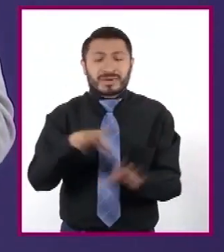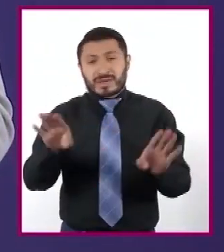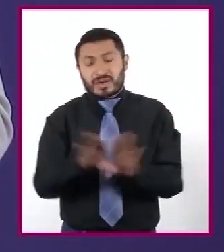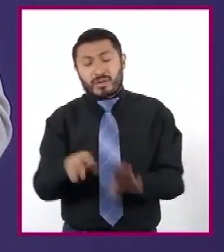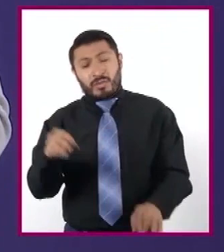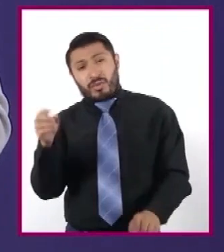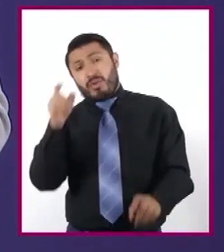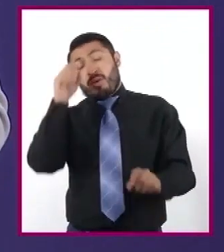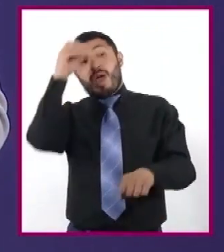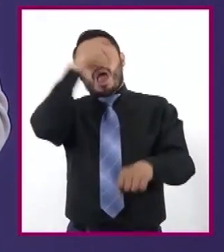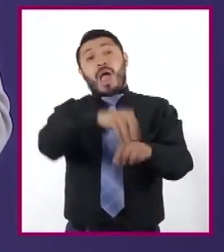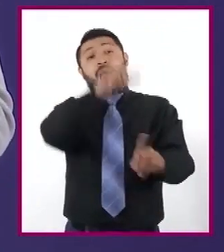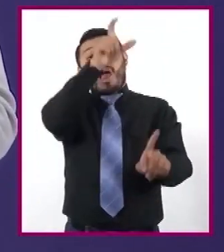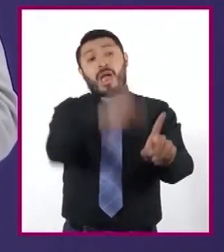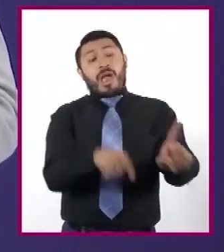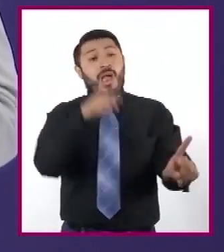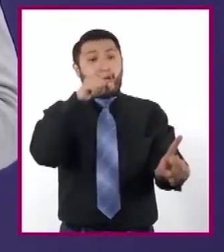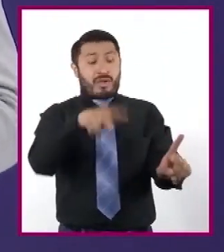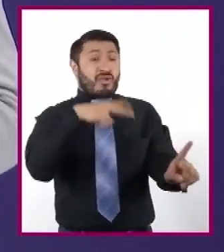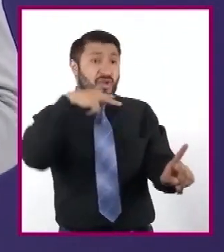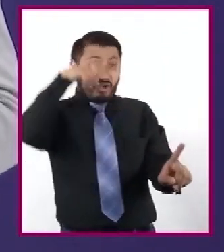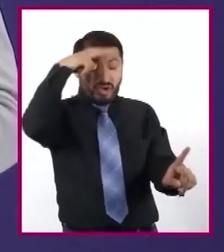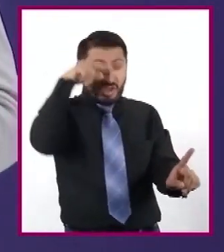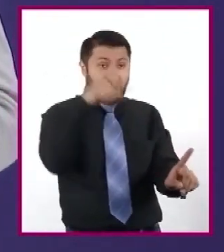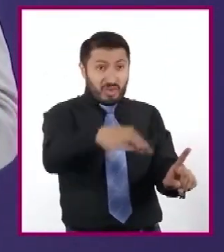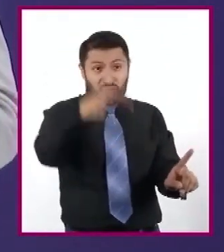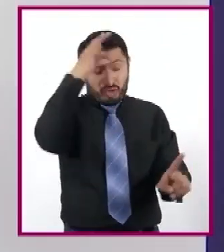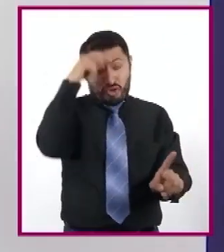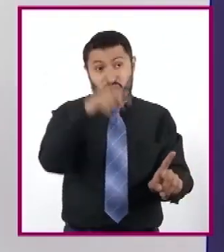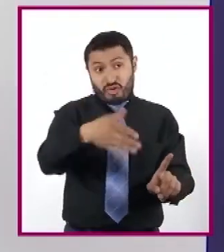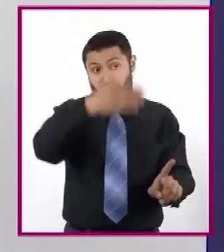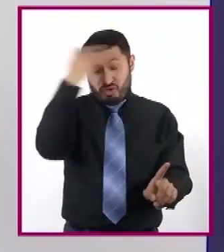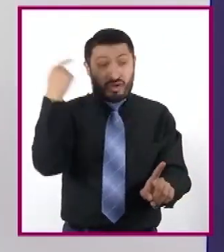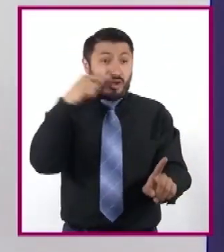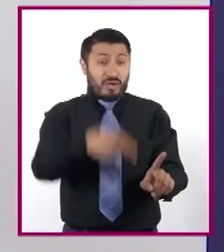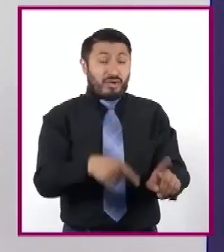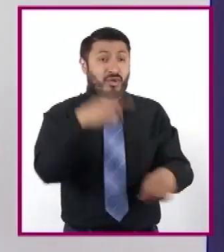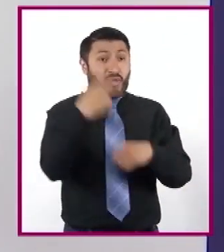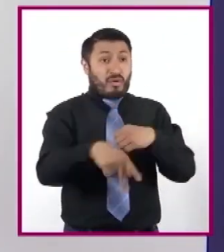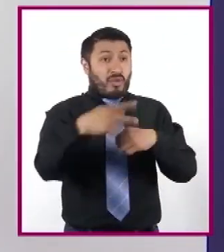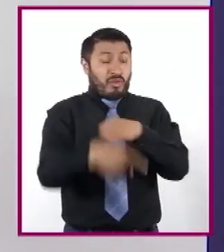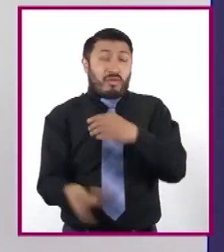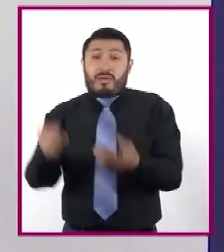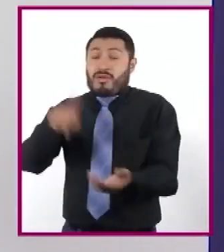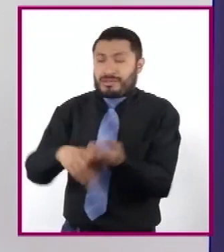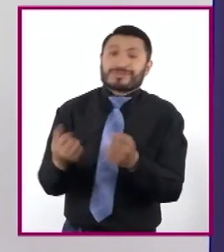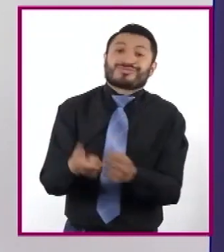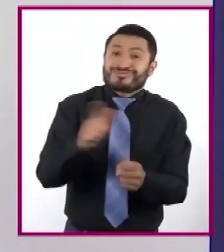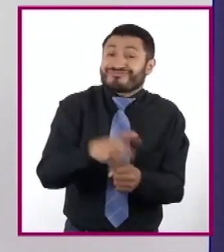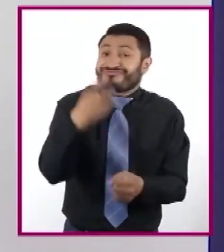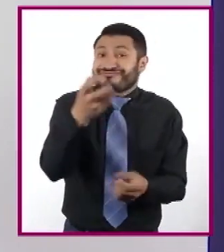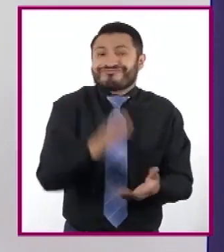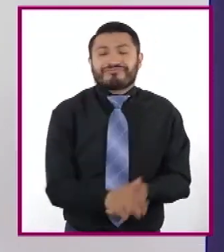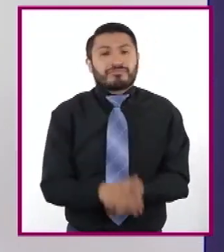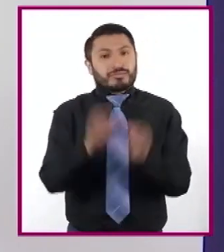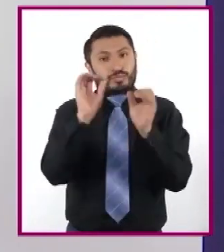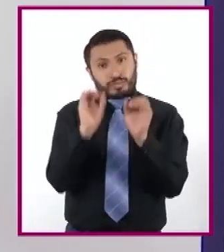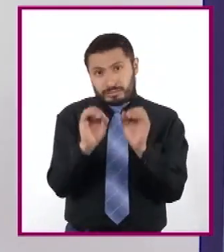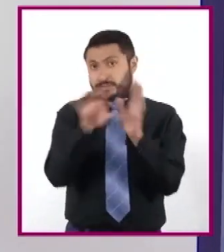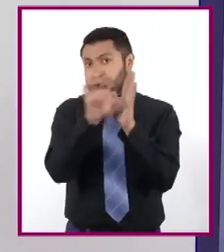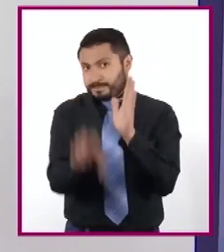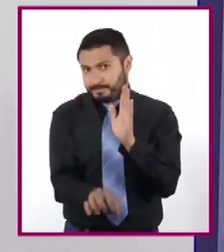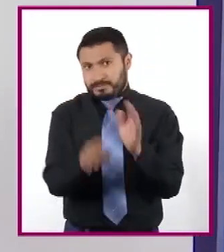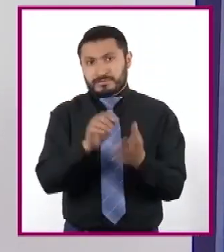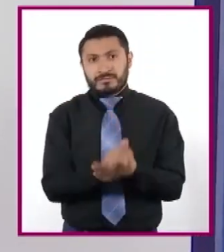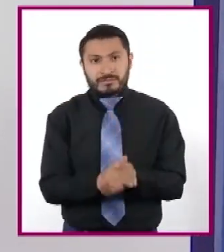seres incompetentes, ignorantes o incluso peligrosos para la sociedad. O puede que